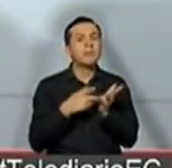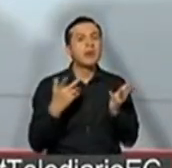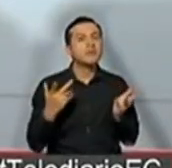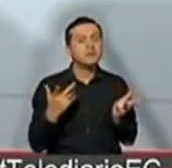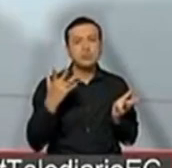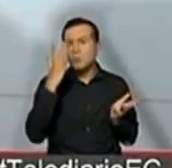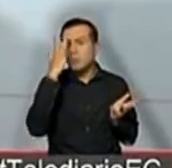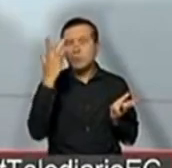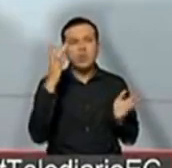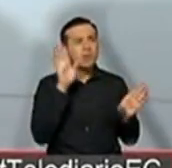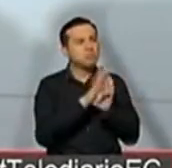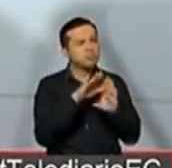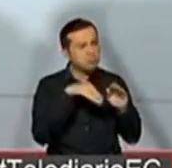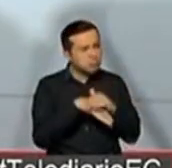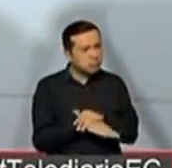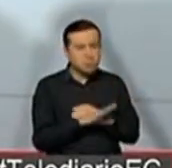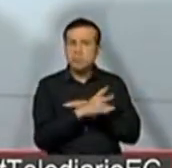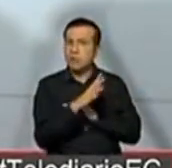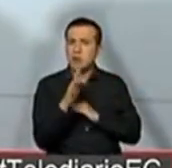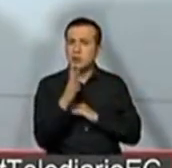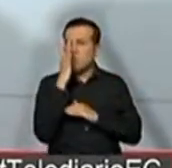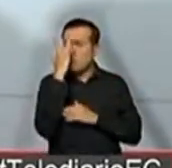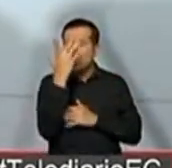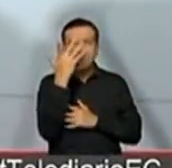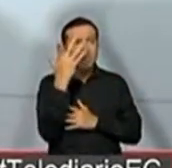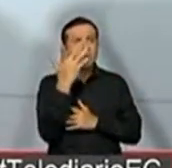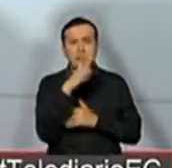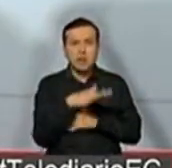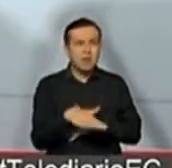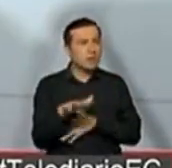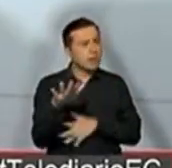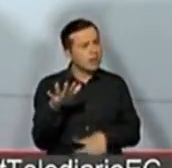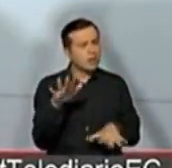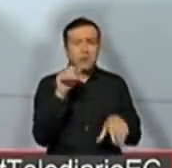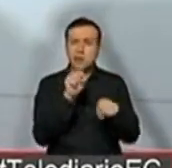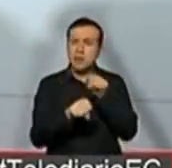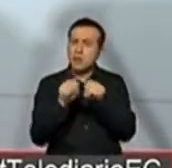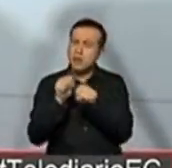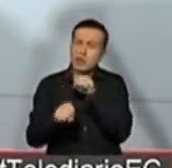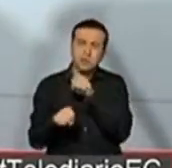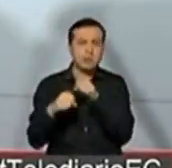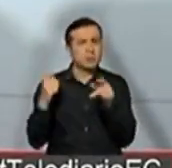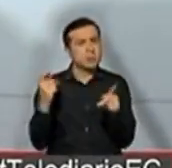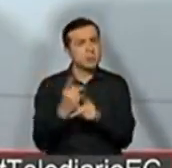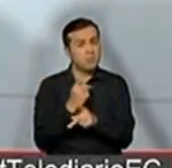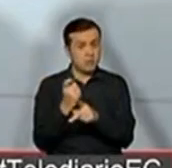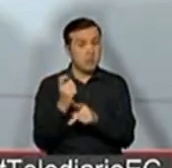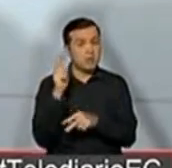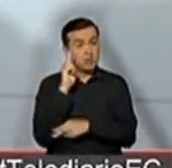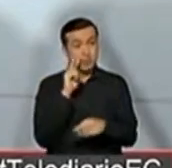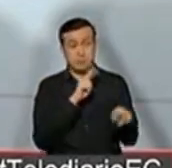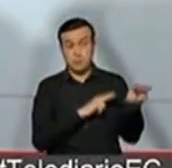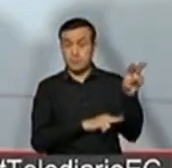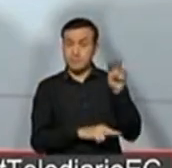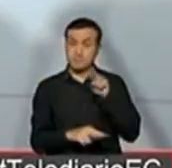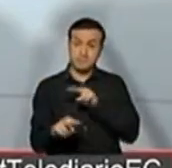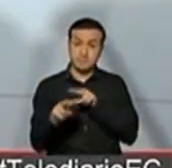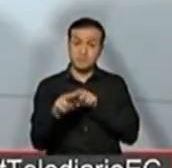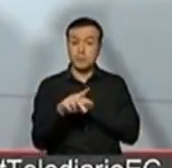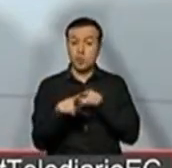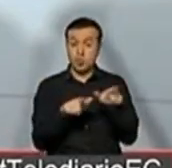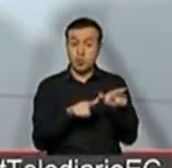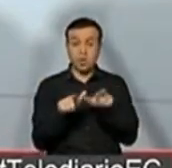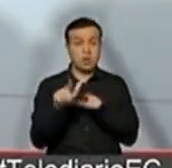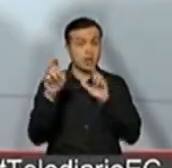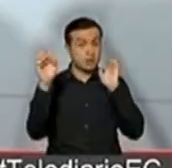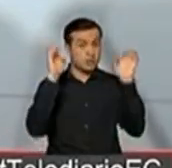¿Por qué falló la seguridad? ¿Por qué hubo este abandono de los campos? Es algo que hay que analizar, porque son zonas